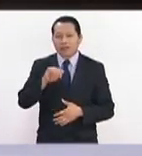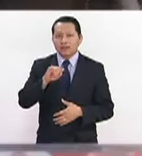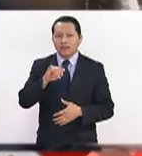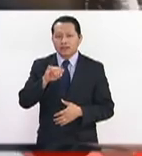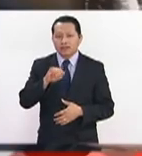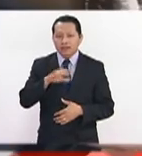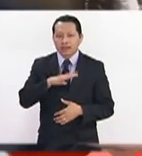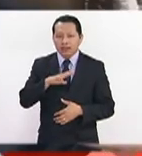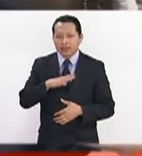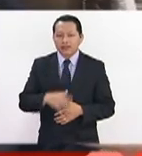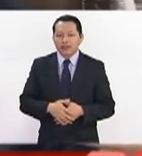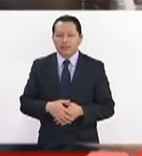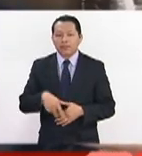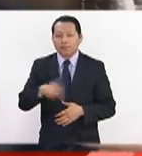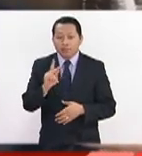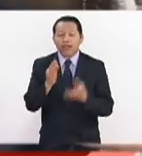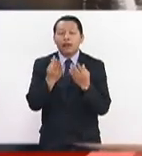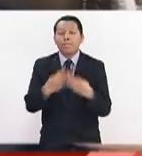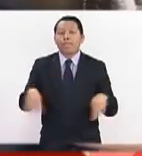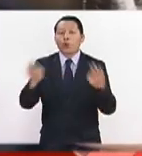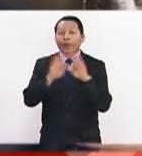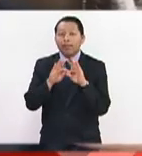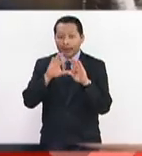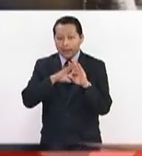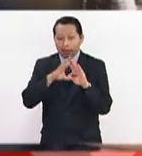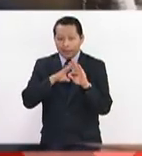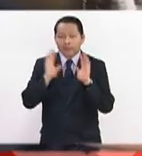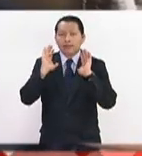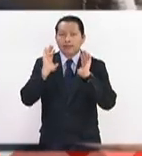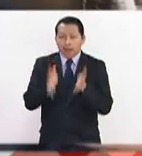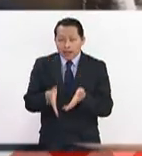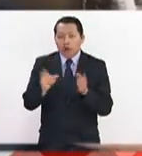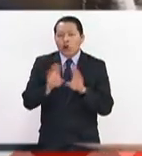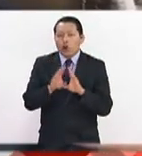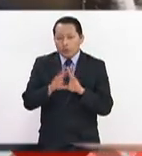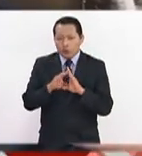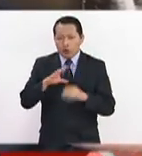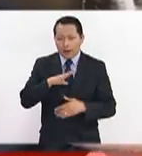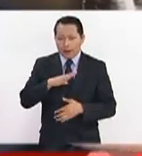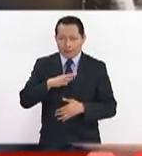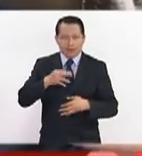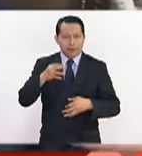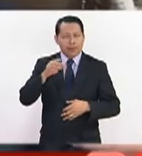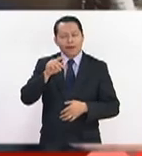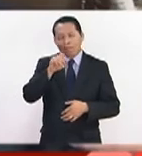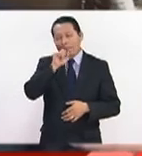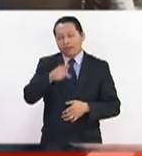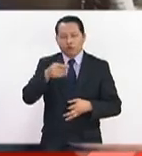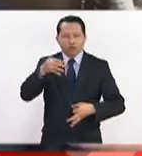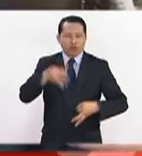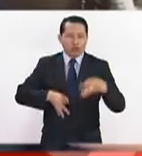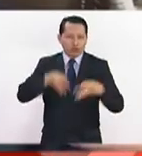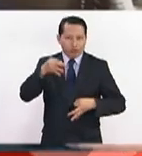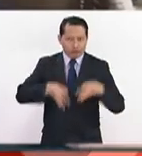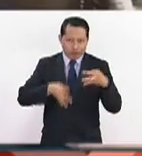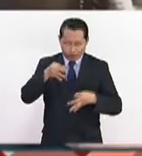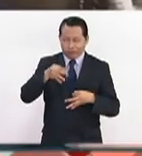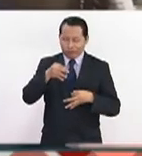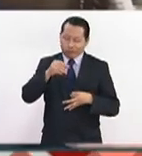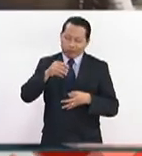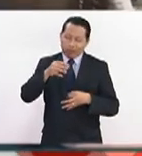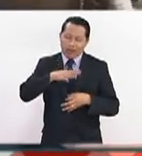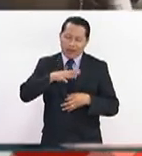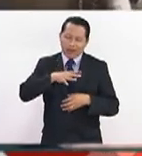supuesto, pero es importante la certeza que ya otorgó el Poder Judicial de la Federación y es